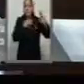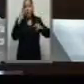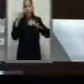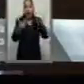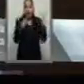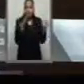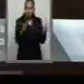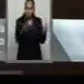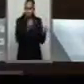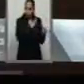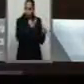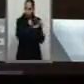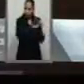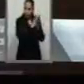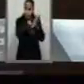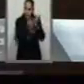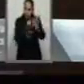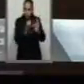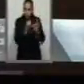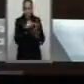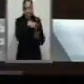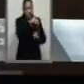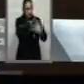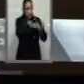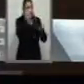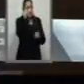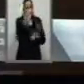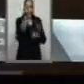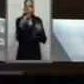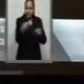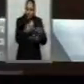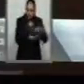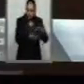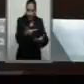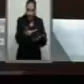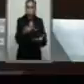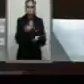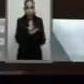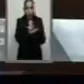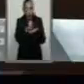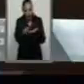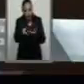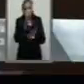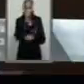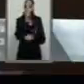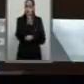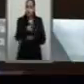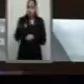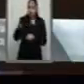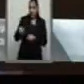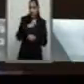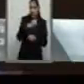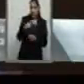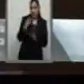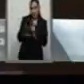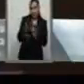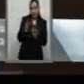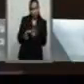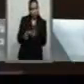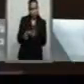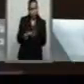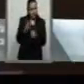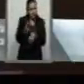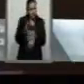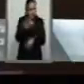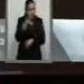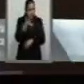dictamen viene a garantizar mejores servicios y mayores derechos, pero también deberes. Por ello no veo ninguna